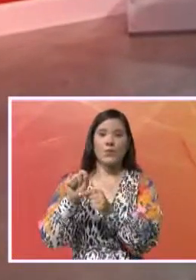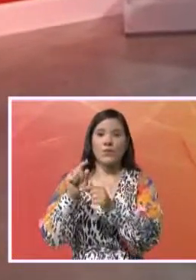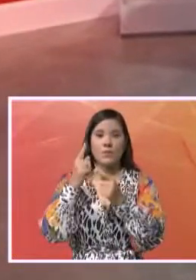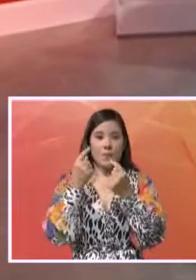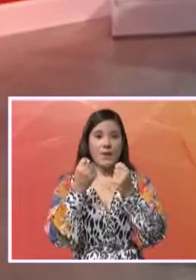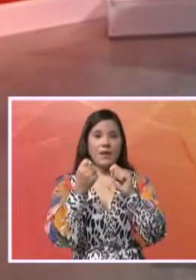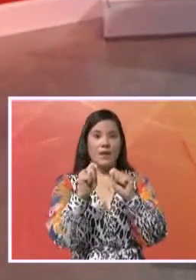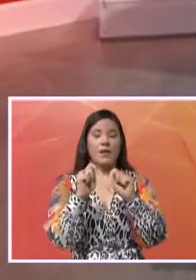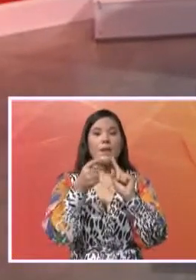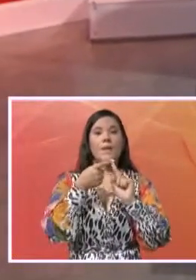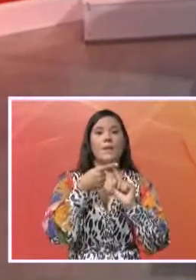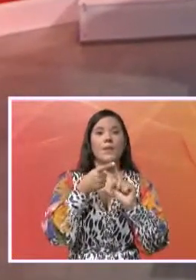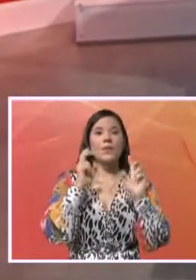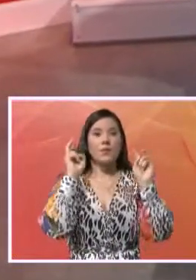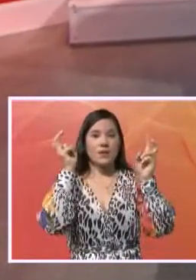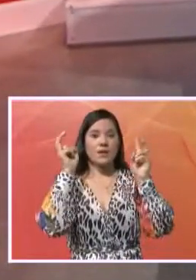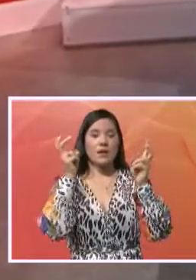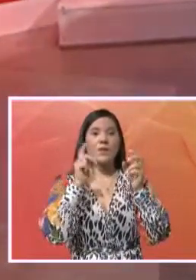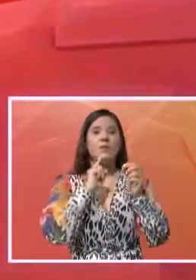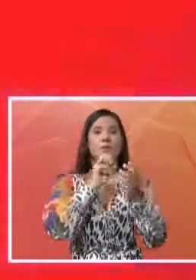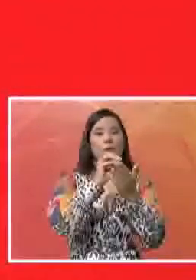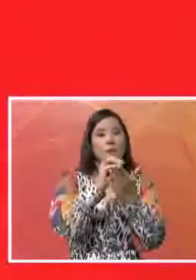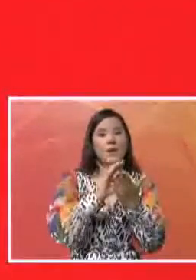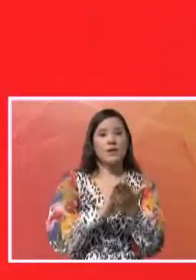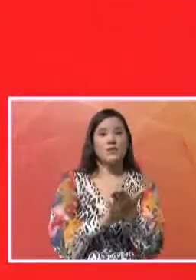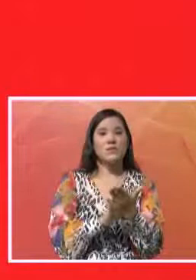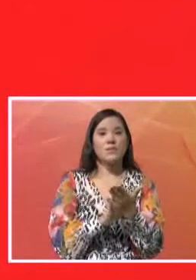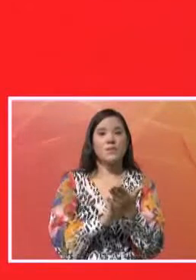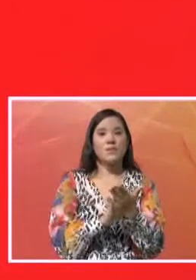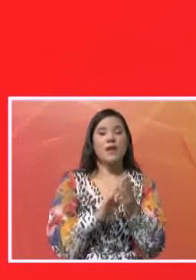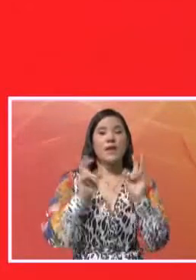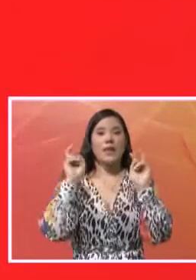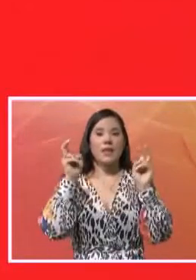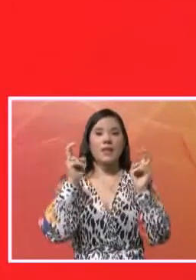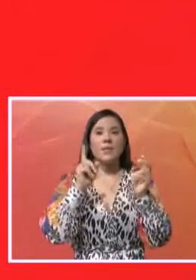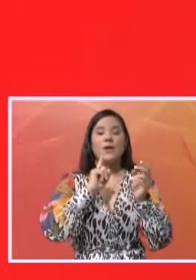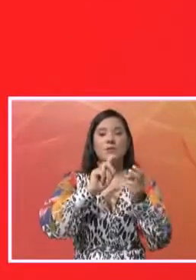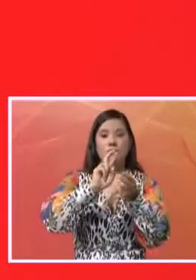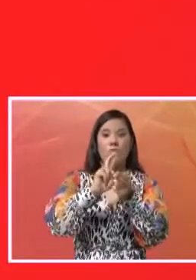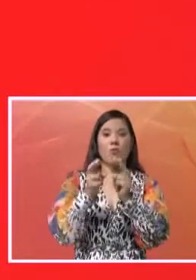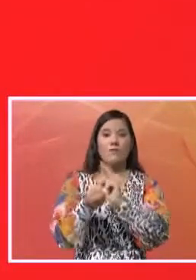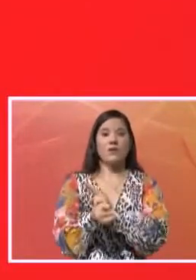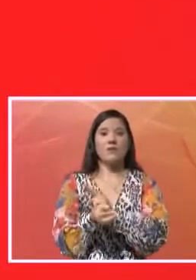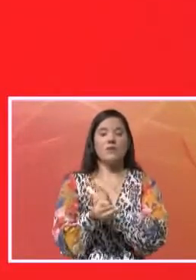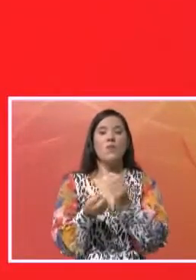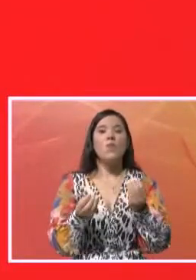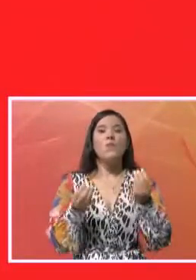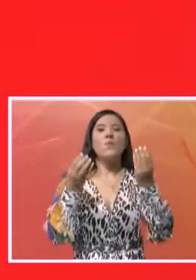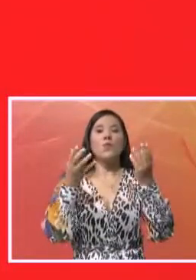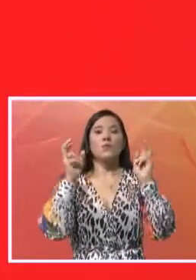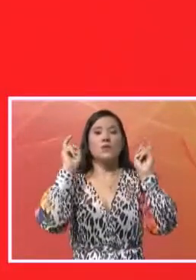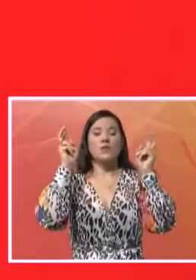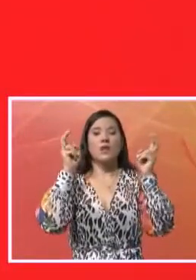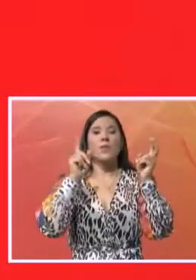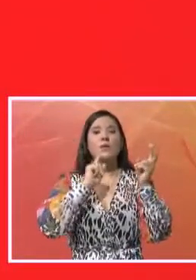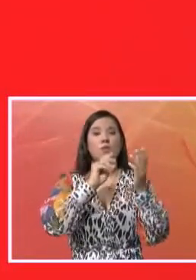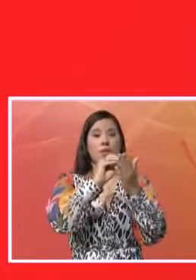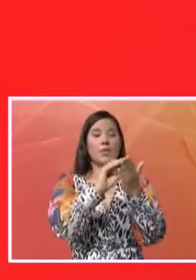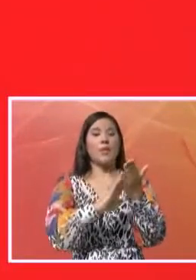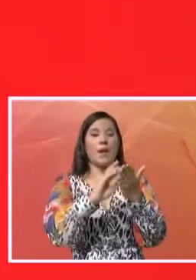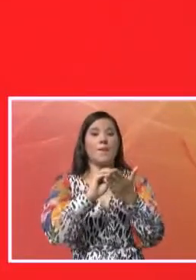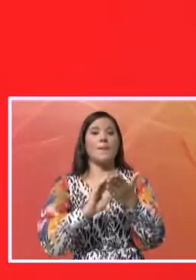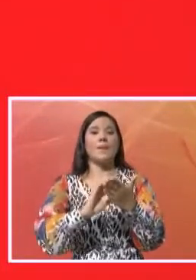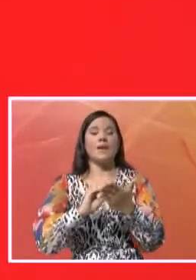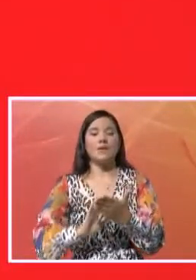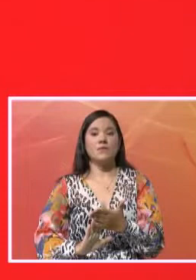primero temas que son de aplicación y temas que son de modificación hay muchos temas de aplicación